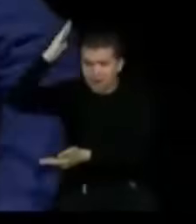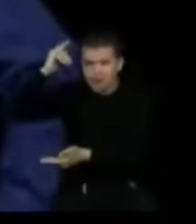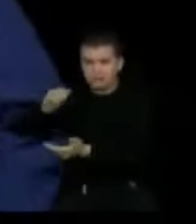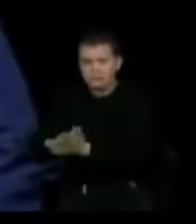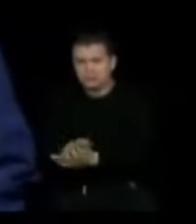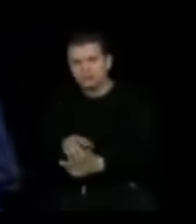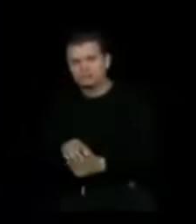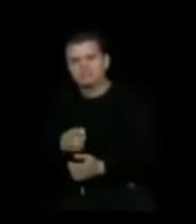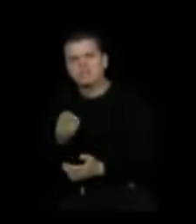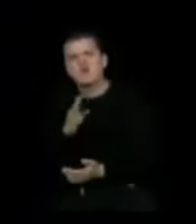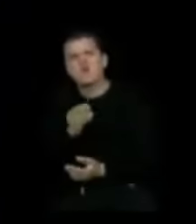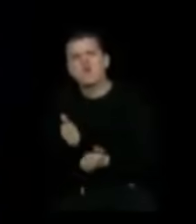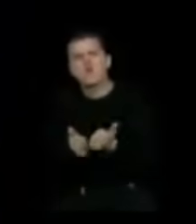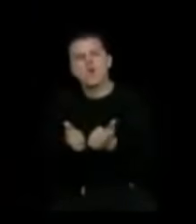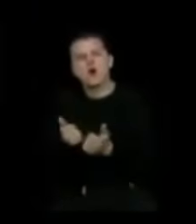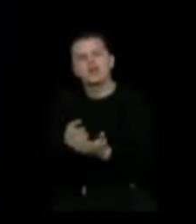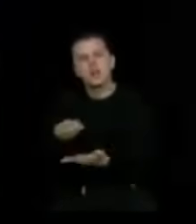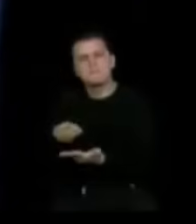de Jesús.